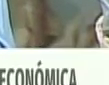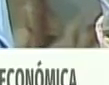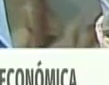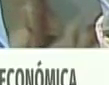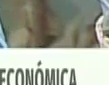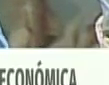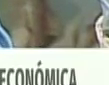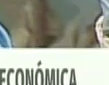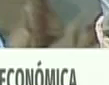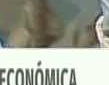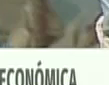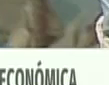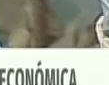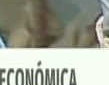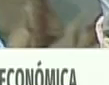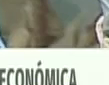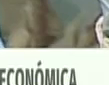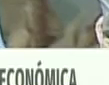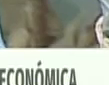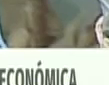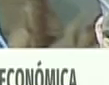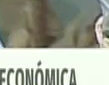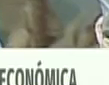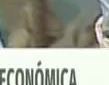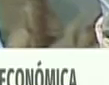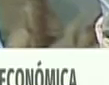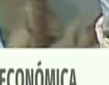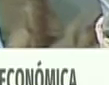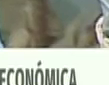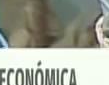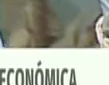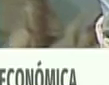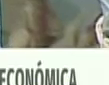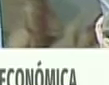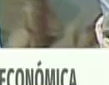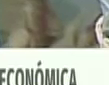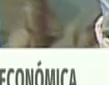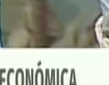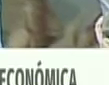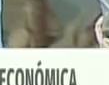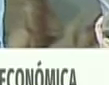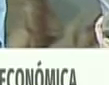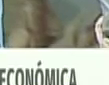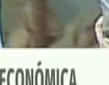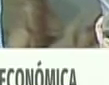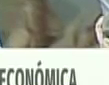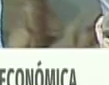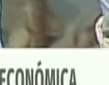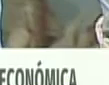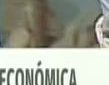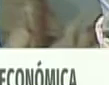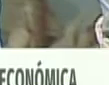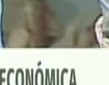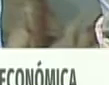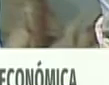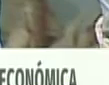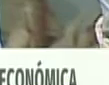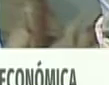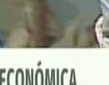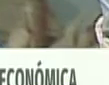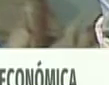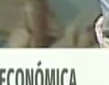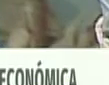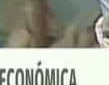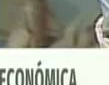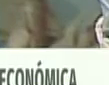genética de mérida es decir que la ganadería caprina y ovina de especies menores que fueron las especies que salvaron a europa de la guerra después de la